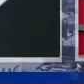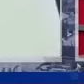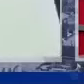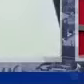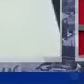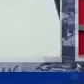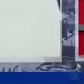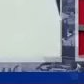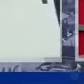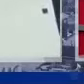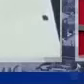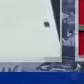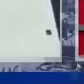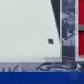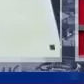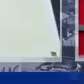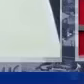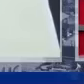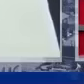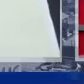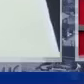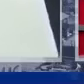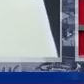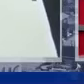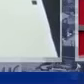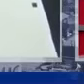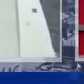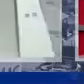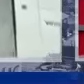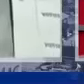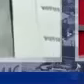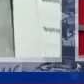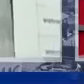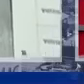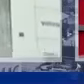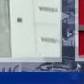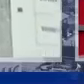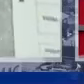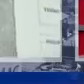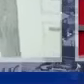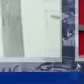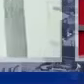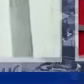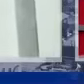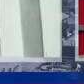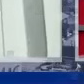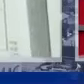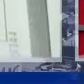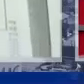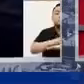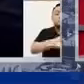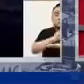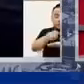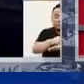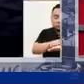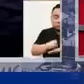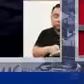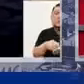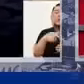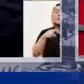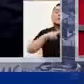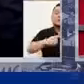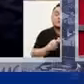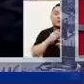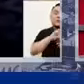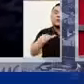aprobó, sí, porque la sentencia del Tribunal Constitucional que cita es la sentencia de que si no se ha notificado